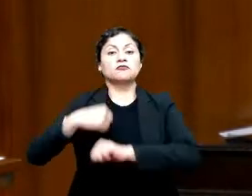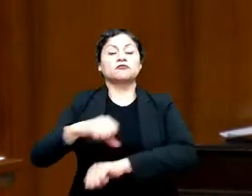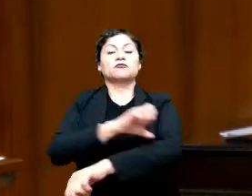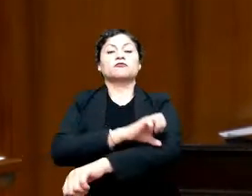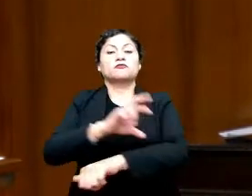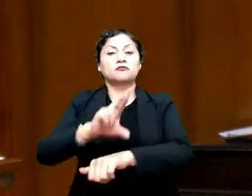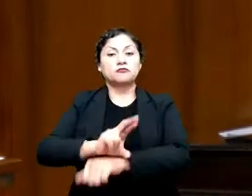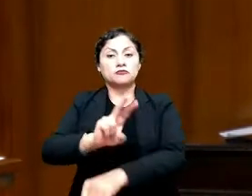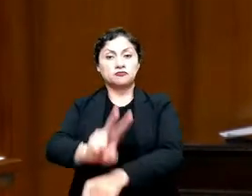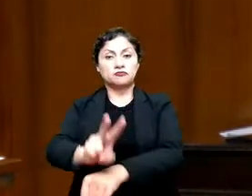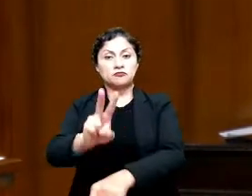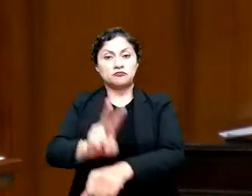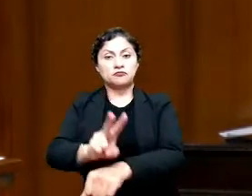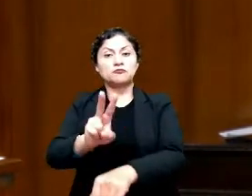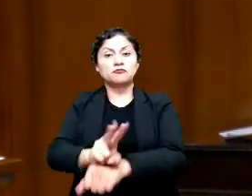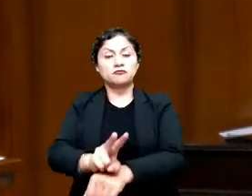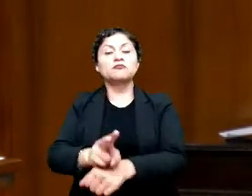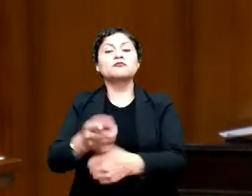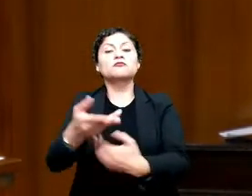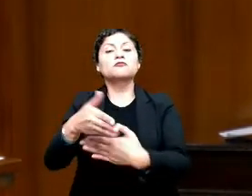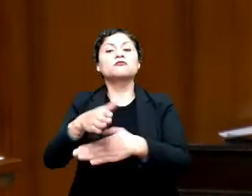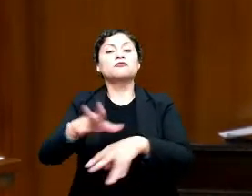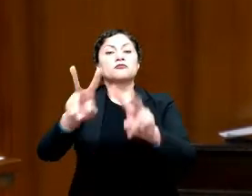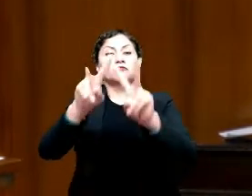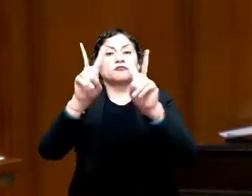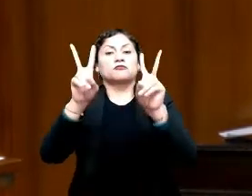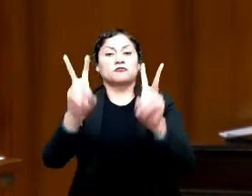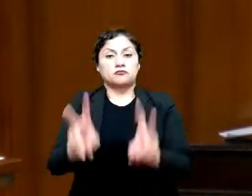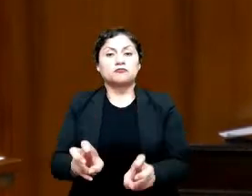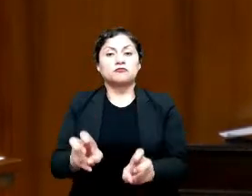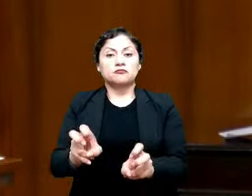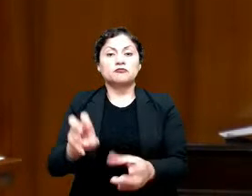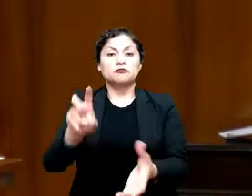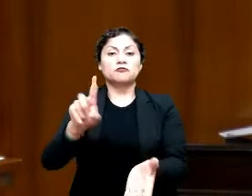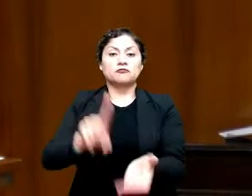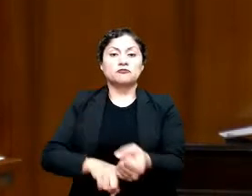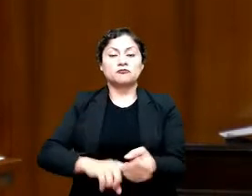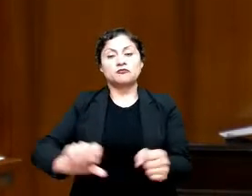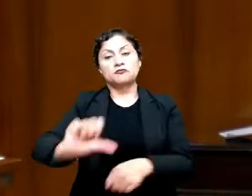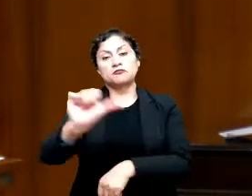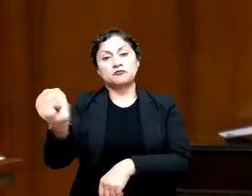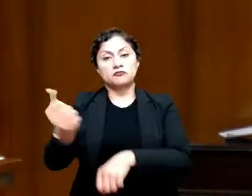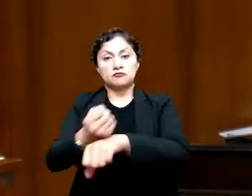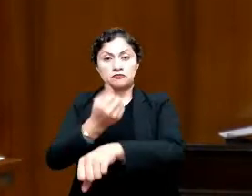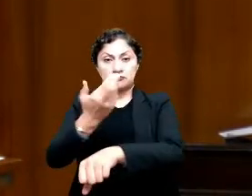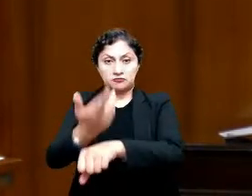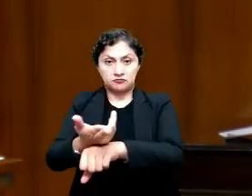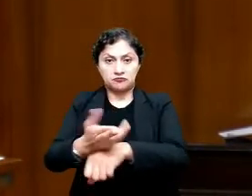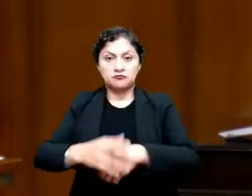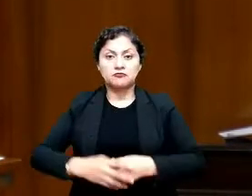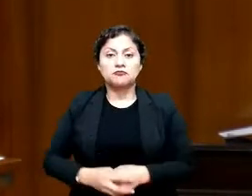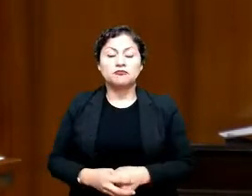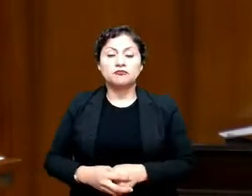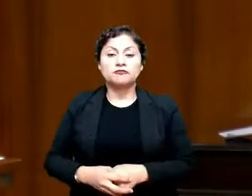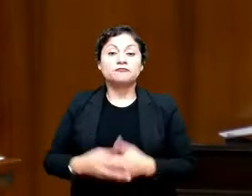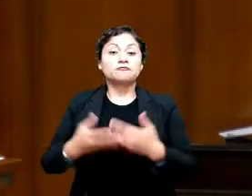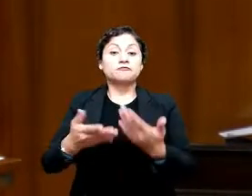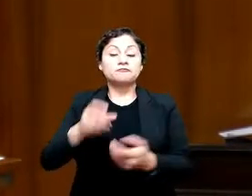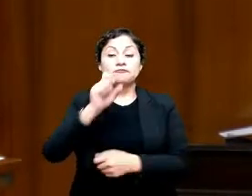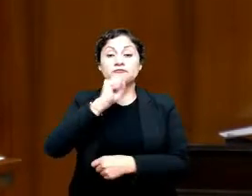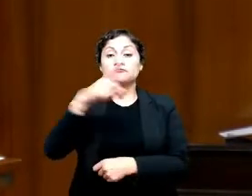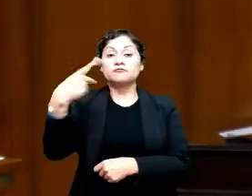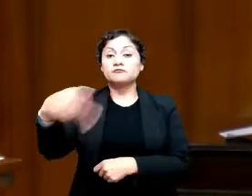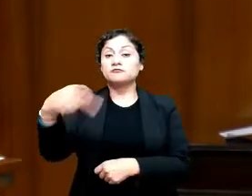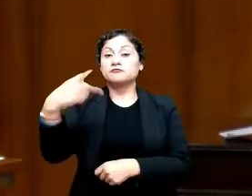despacho de los asuntos encomendados a las demás secretarías. Asimismo, tiene bajo su